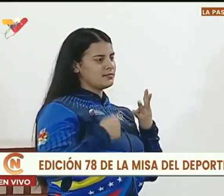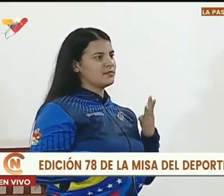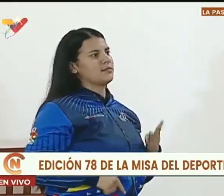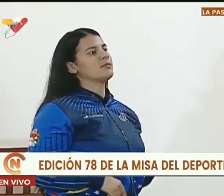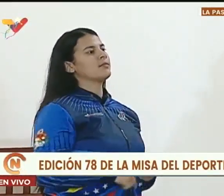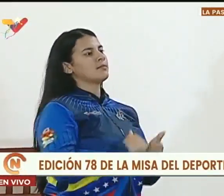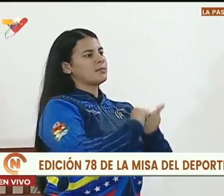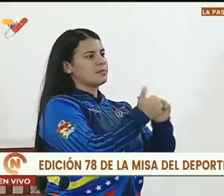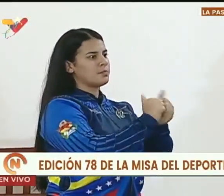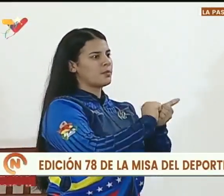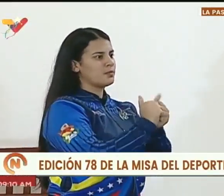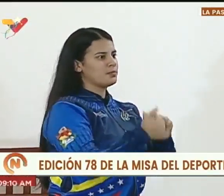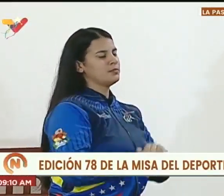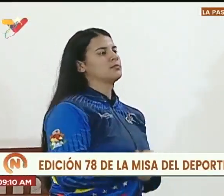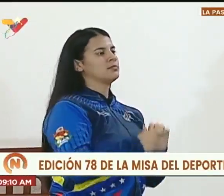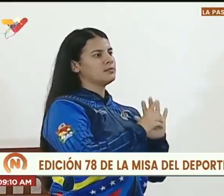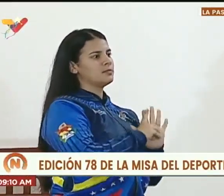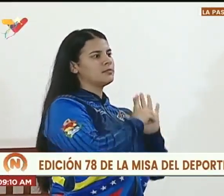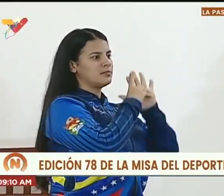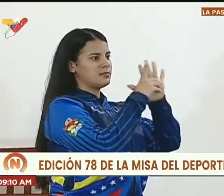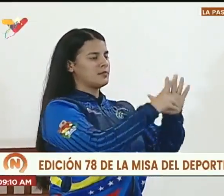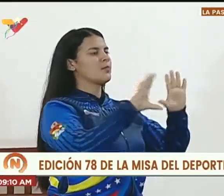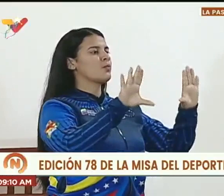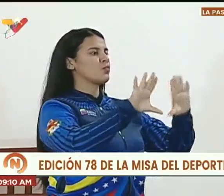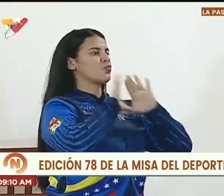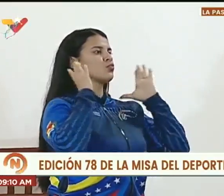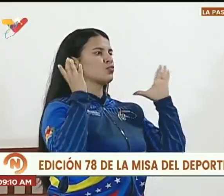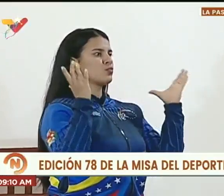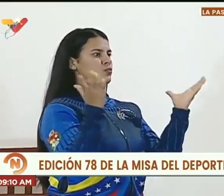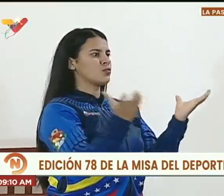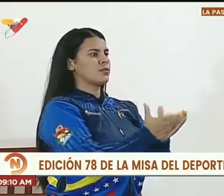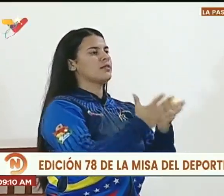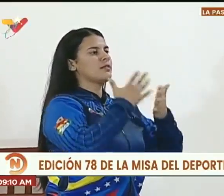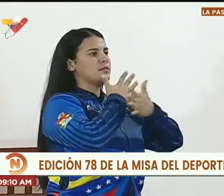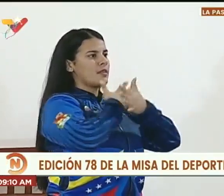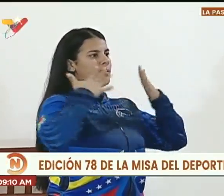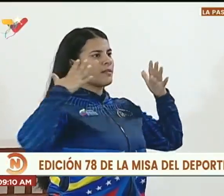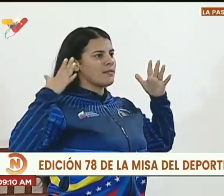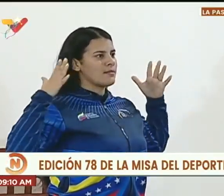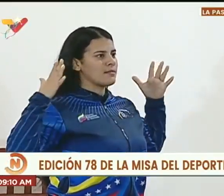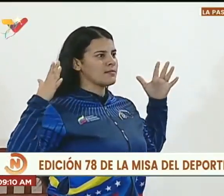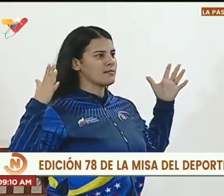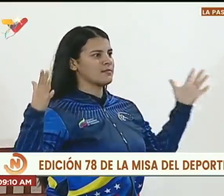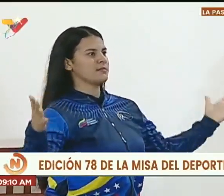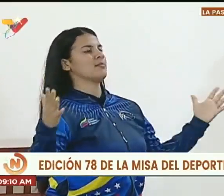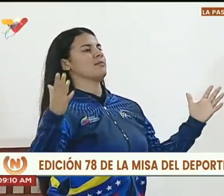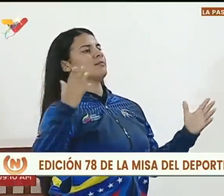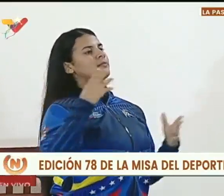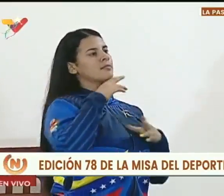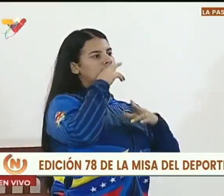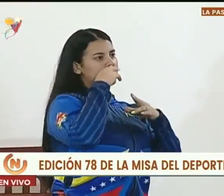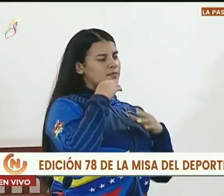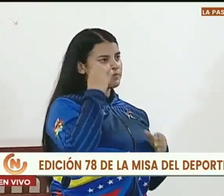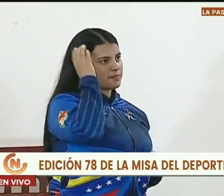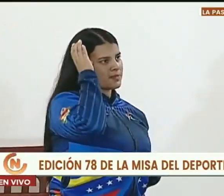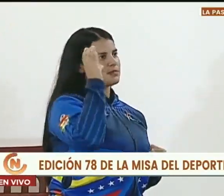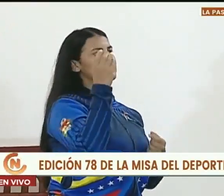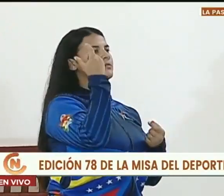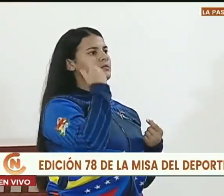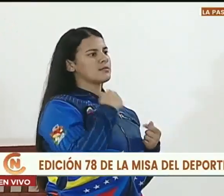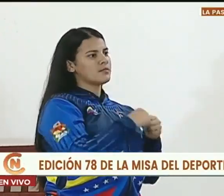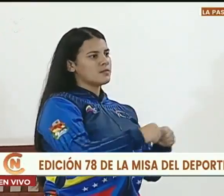deportivo continúen demostrando al mundo grandes